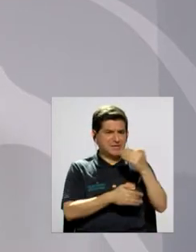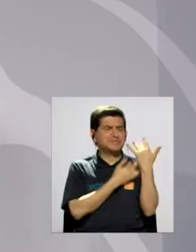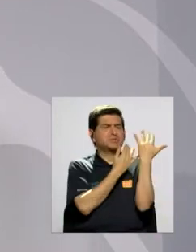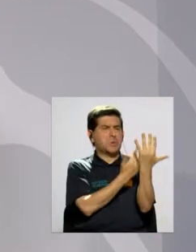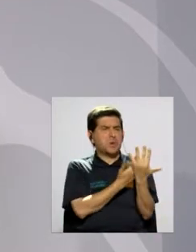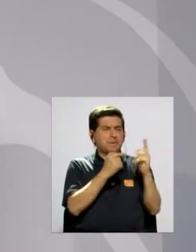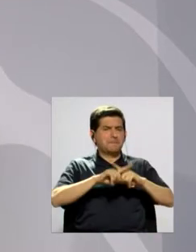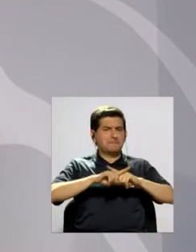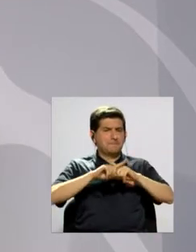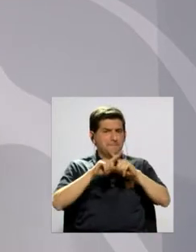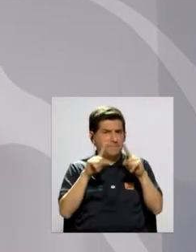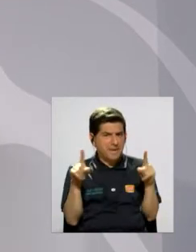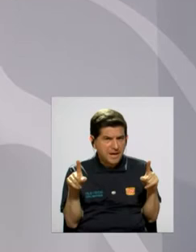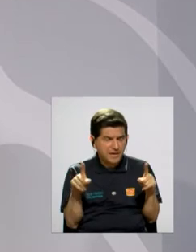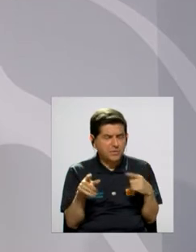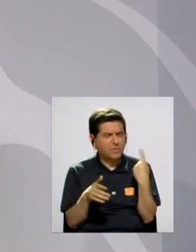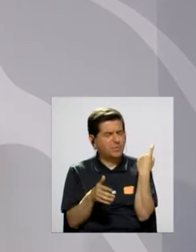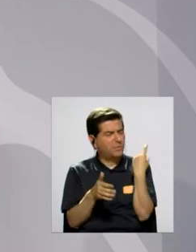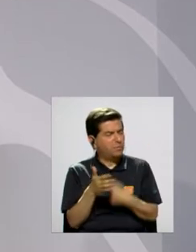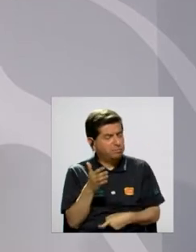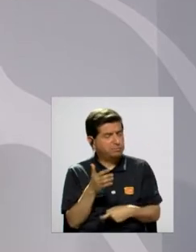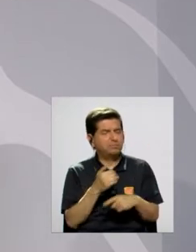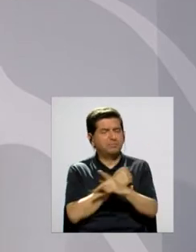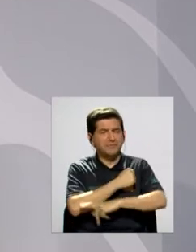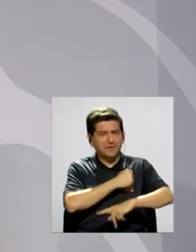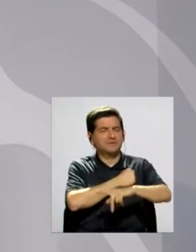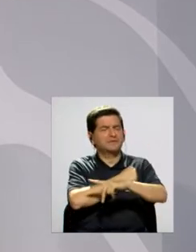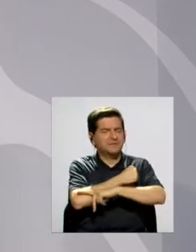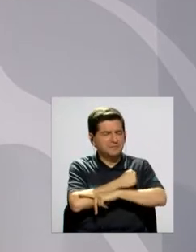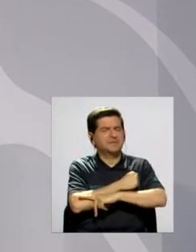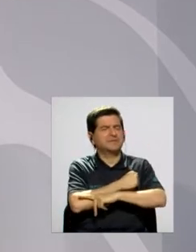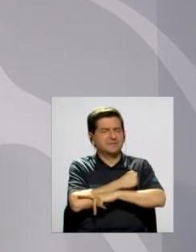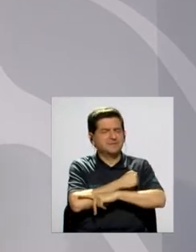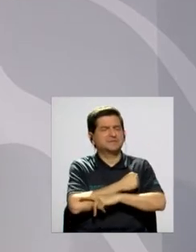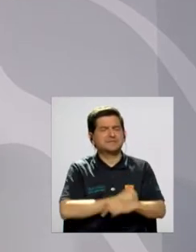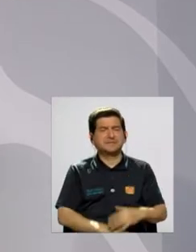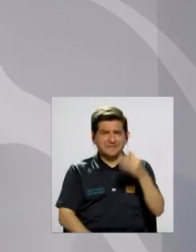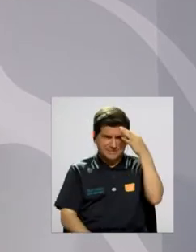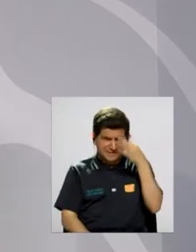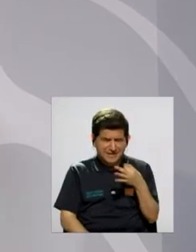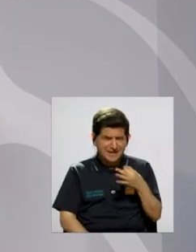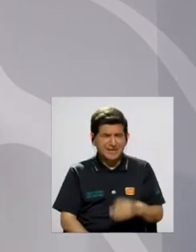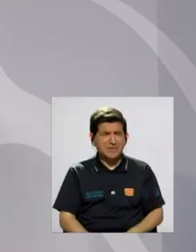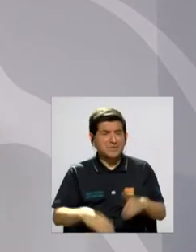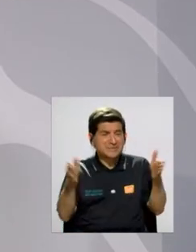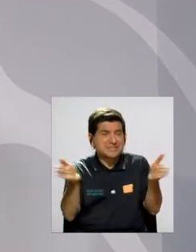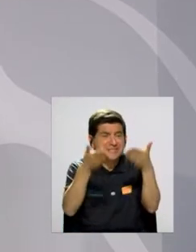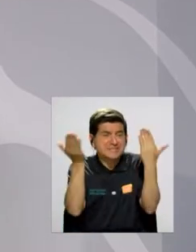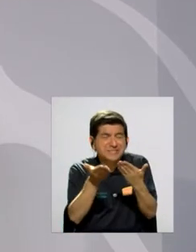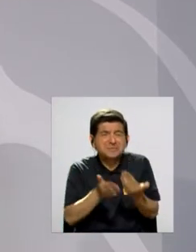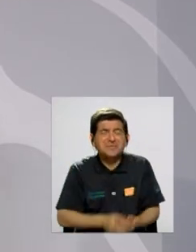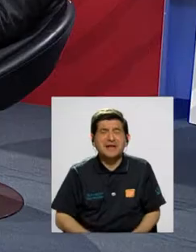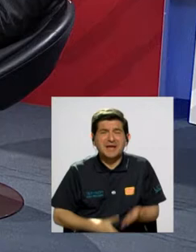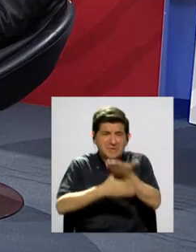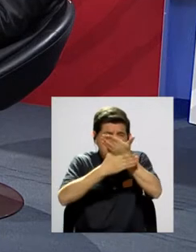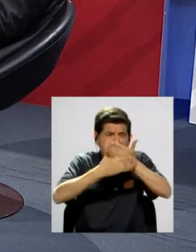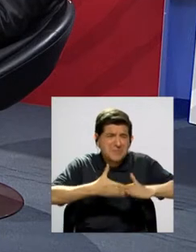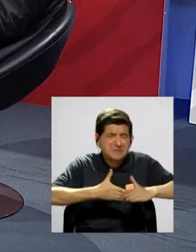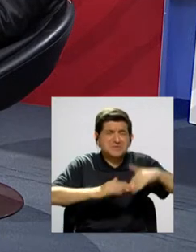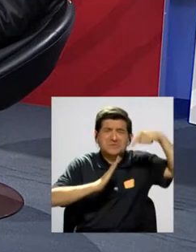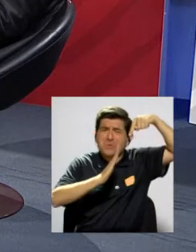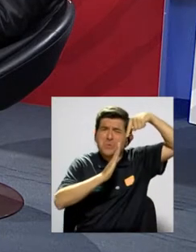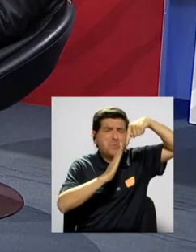esperanzador, pero también duro como país, que creo que fomentó divisiones profundas,